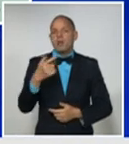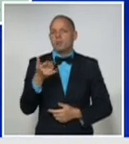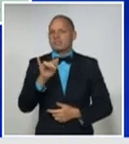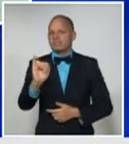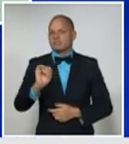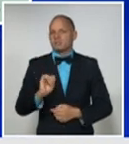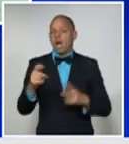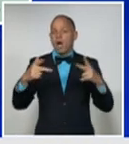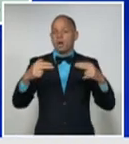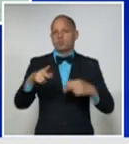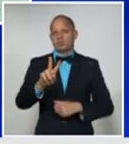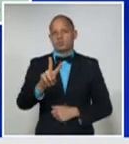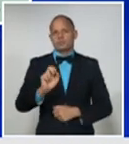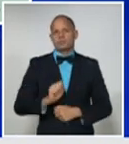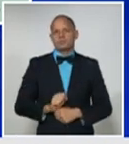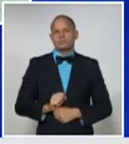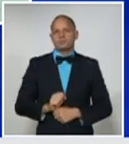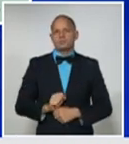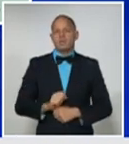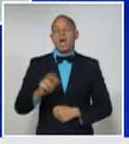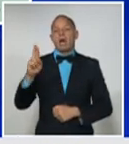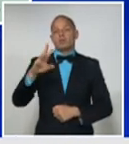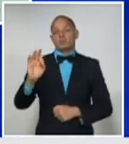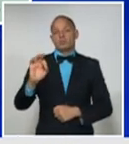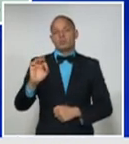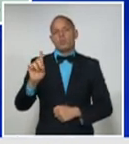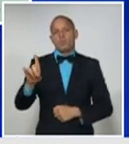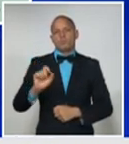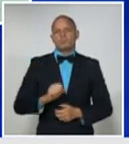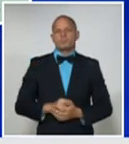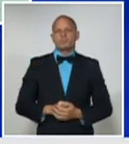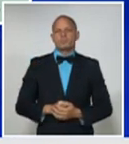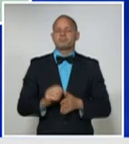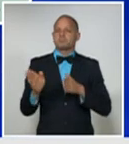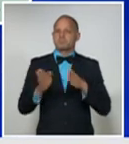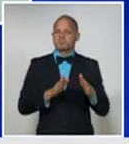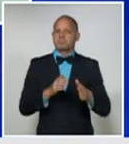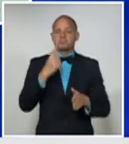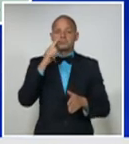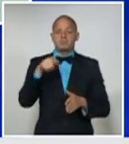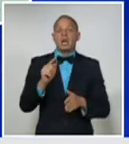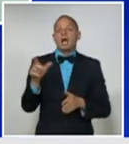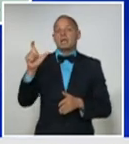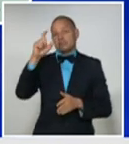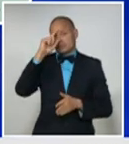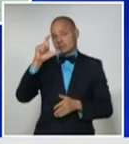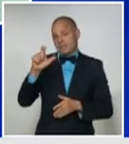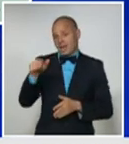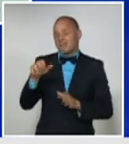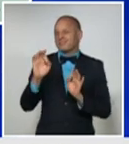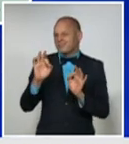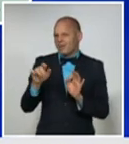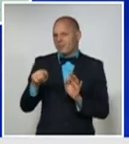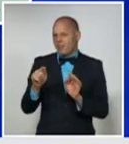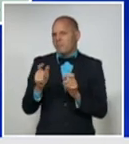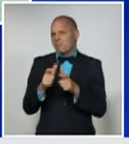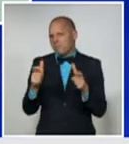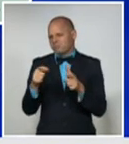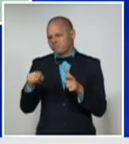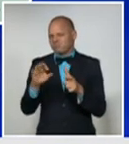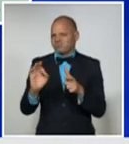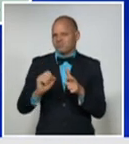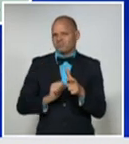Caibarién con 2 y Ranchuelo con 1. Santa Clara, que es donde ha tenido transmisión en